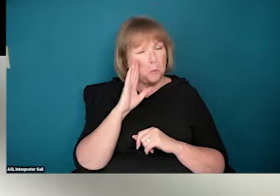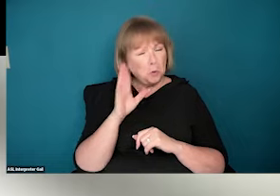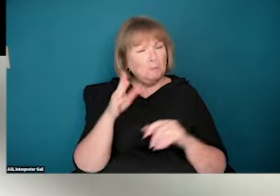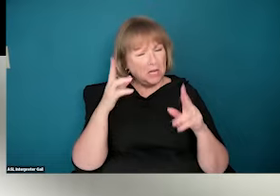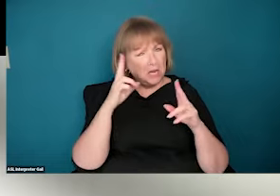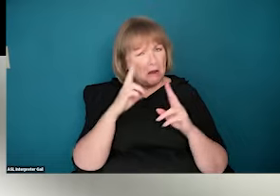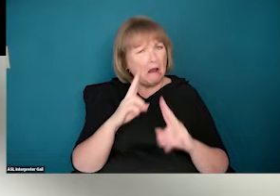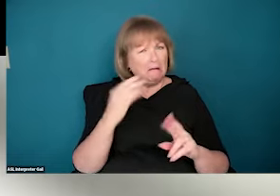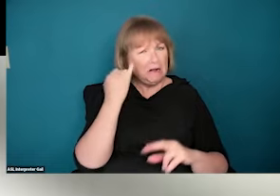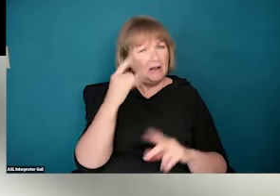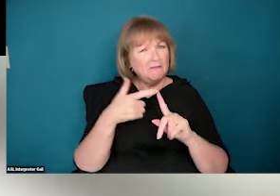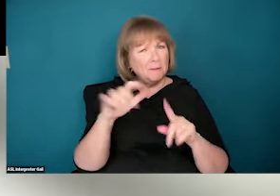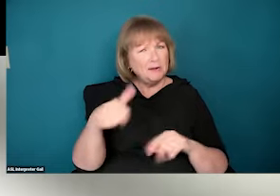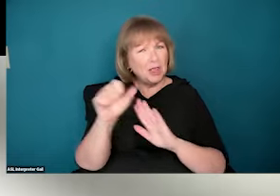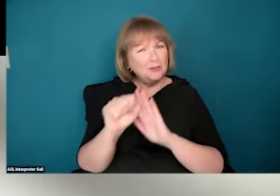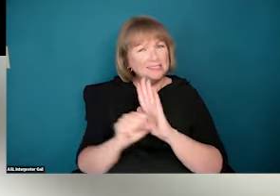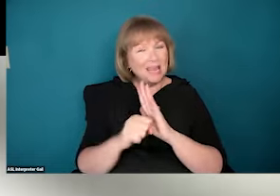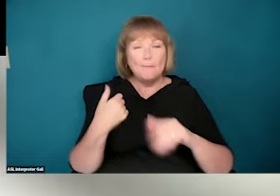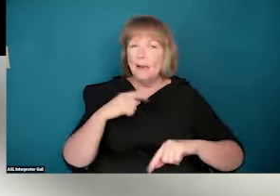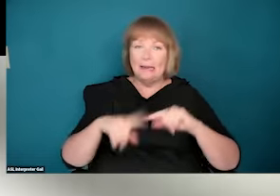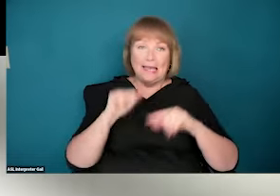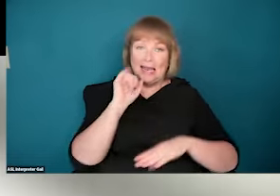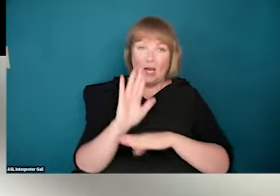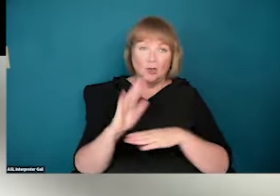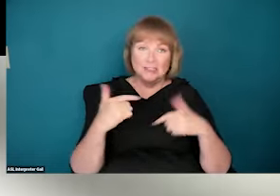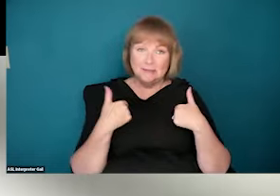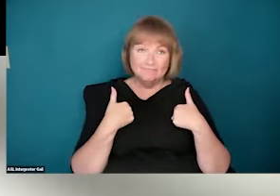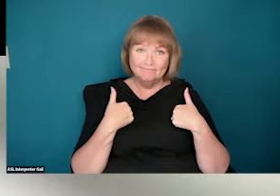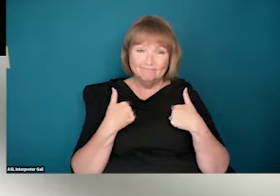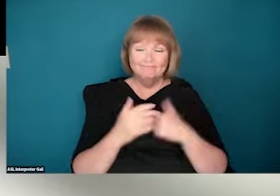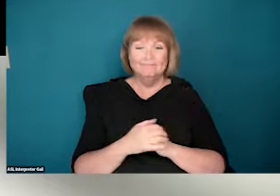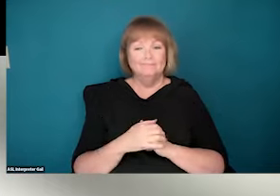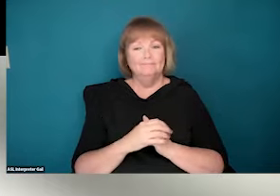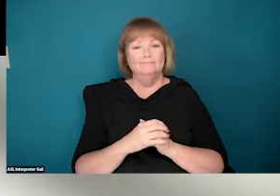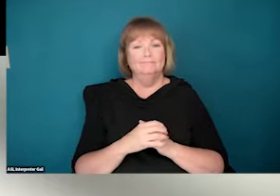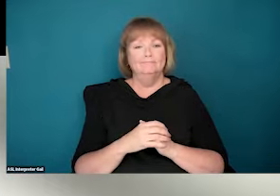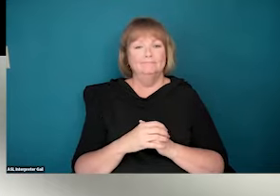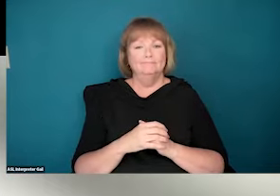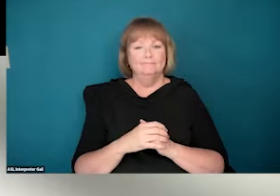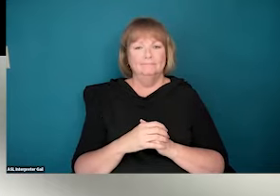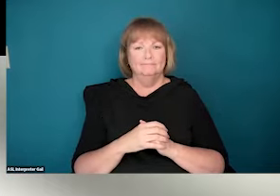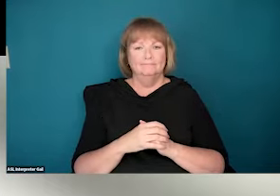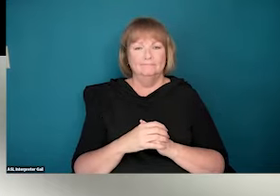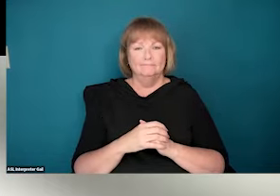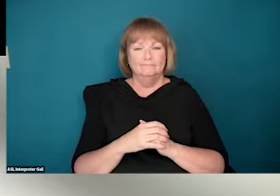en la mayoría de estos acuerdos serán honrados, pero no lo puedo garantizar.